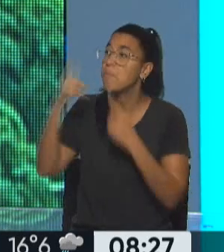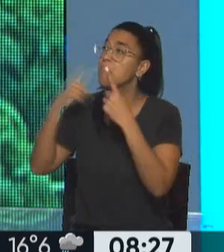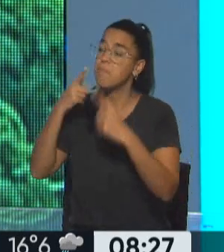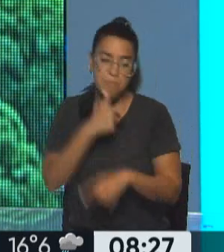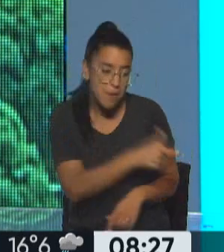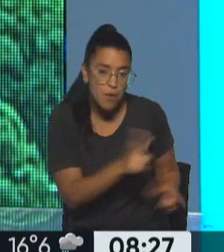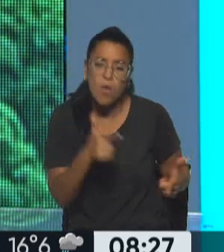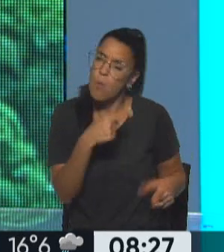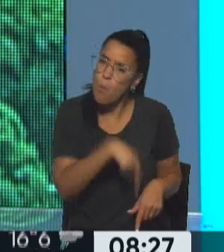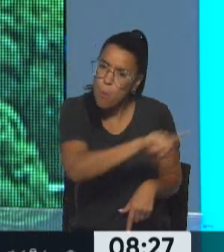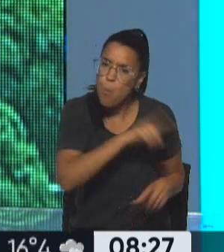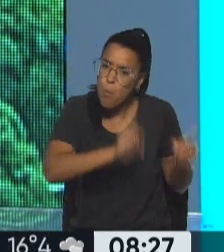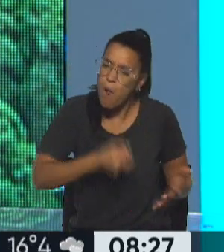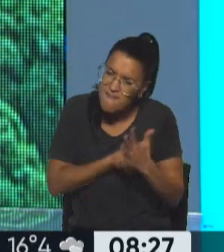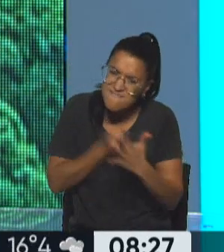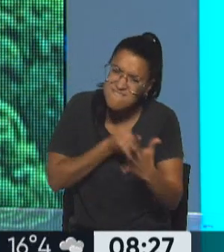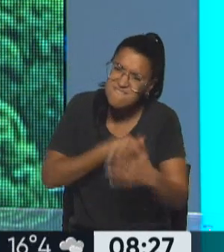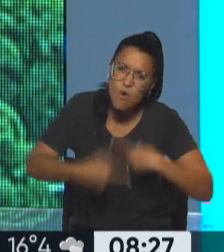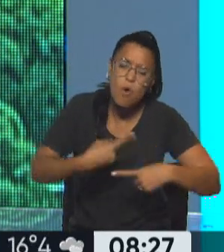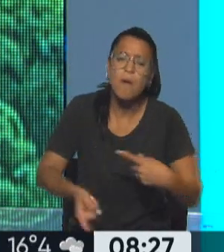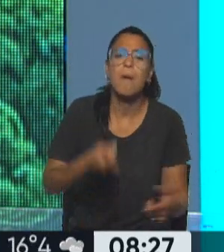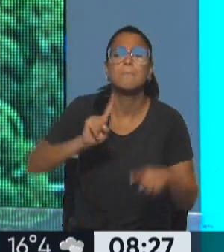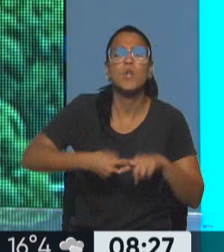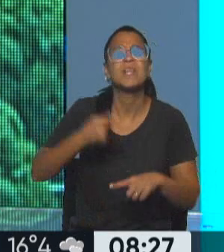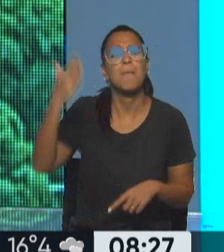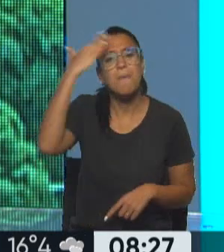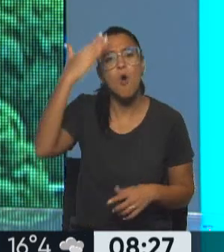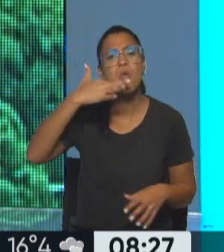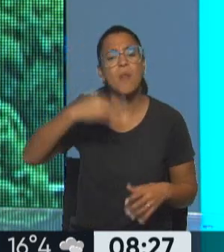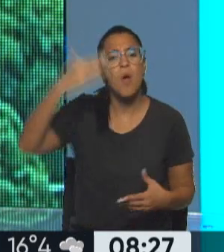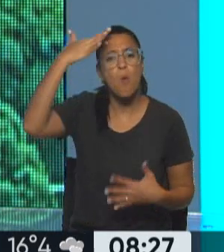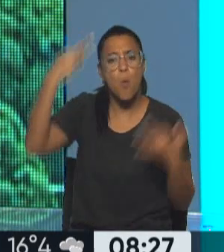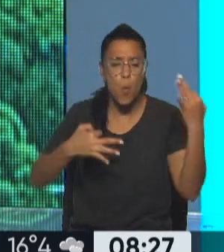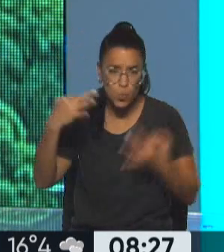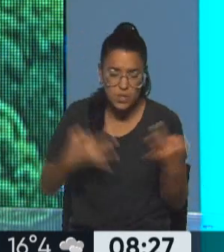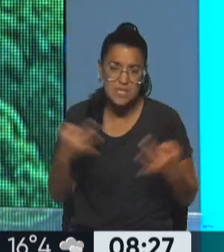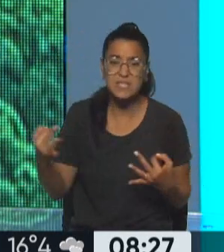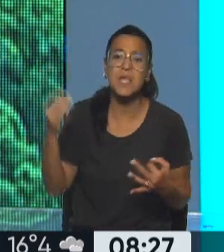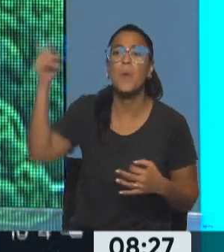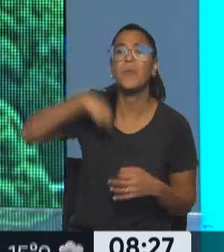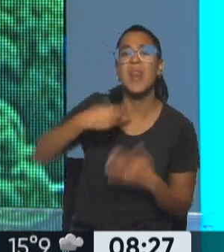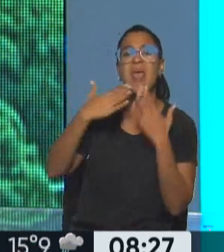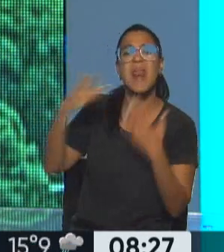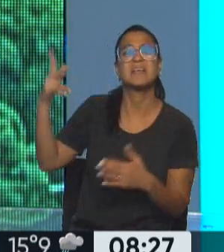y ellas continuaron. Las políticas de memoria, verdad y justicia que llegaron con Néstor Kirchner sucedieron después